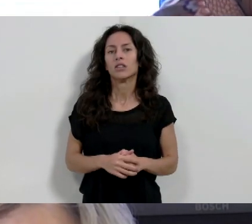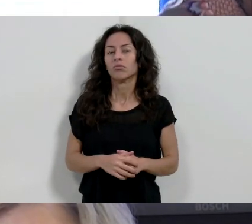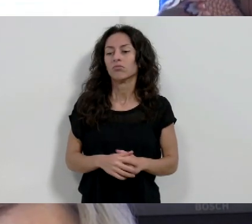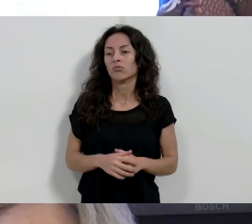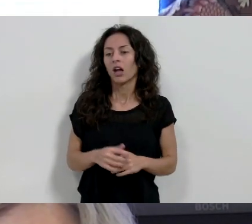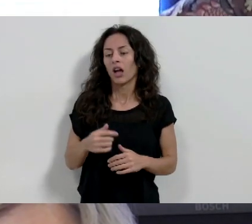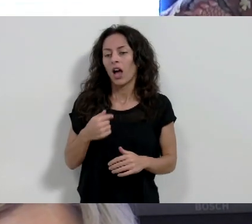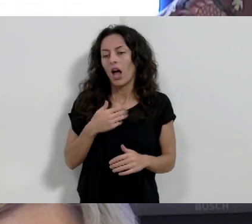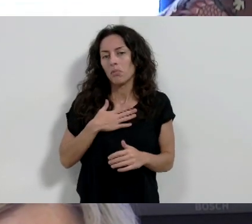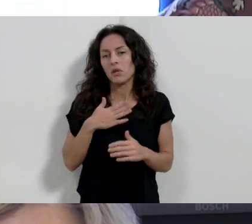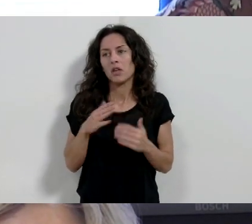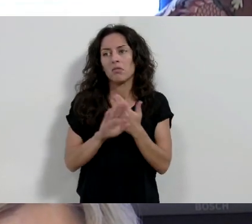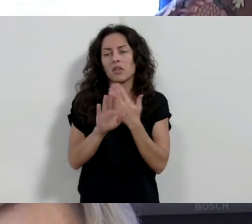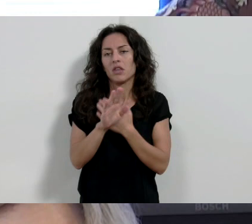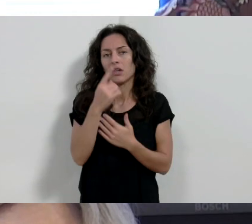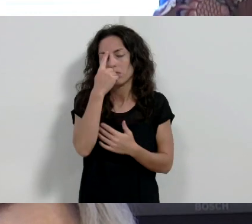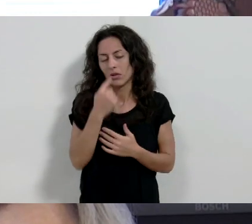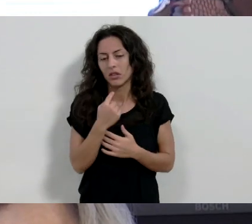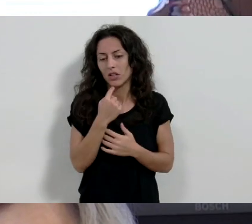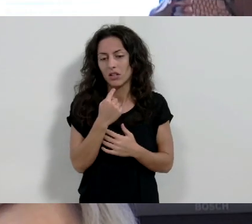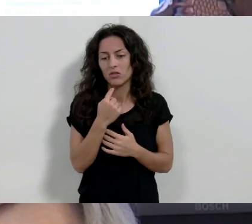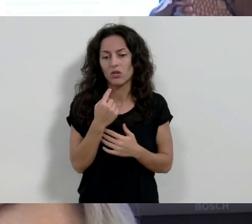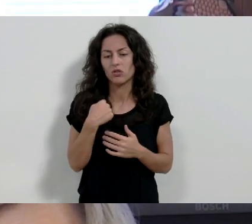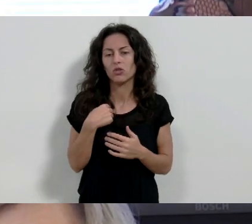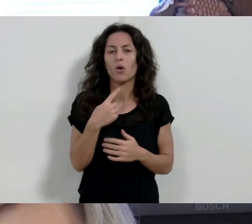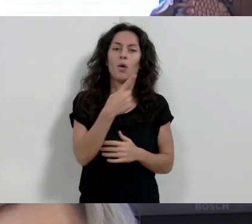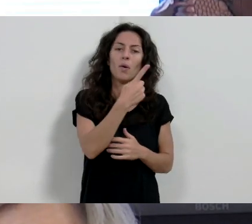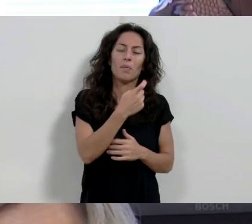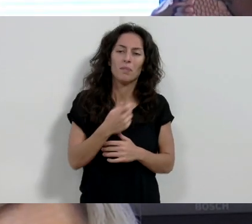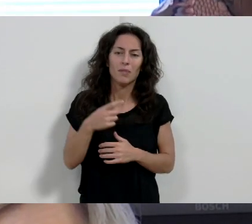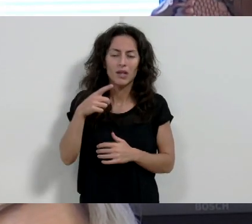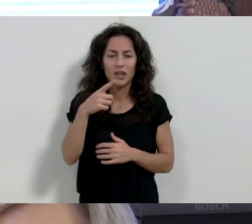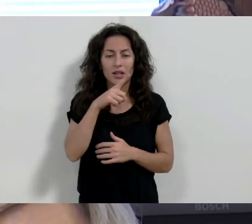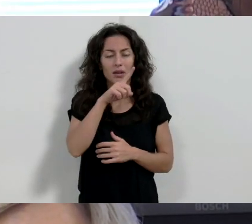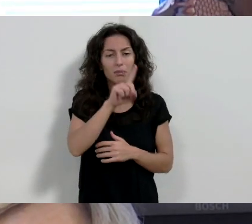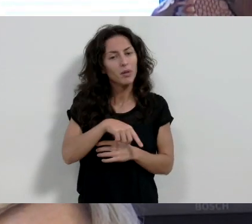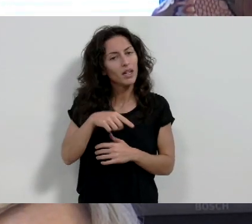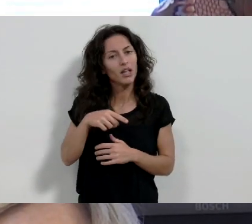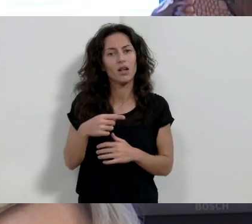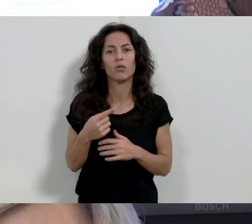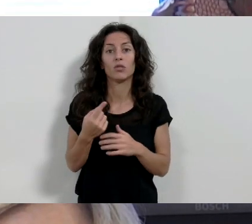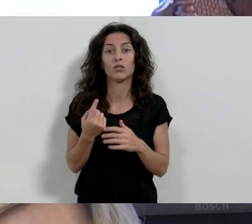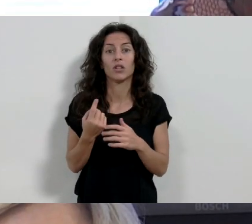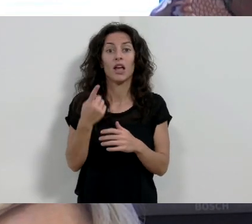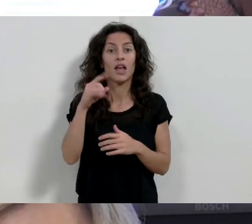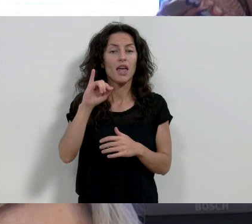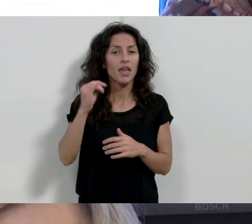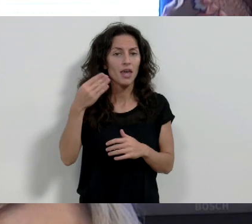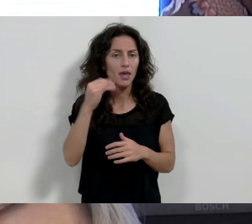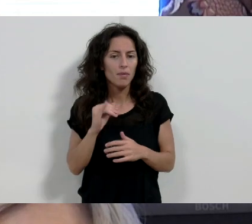llevan 3 semanas sin pasar los barrenderos por mi calle. Eso a mí me lo han dicho y yo estoy convencido que algunos de ustedes, algunos lo han